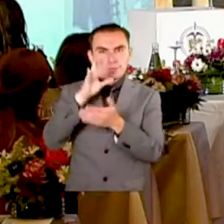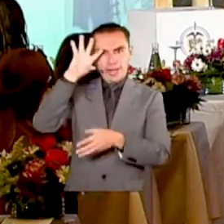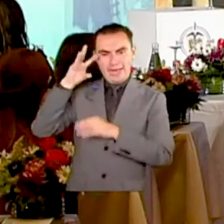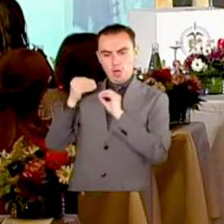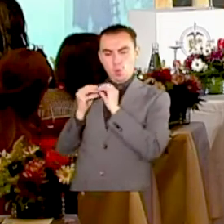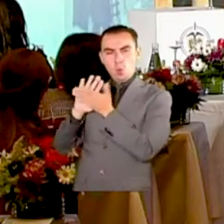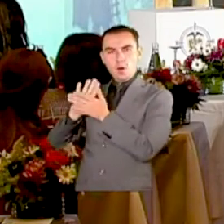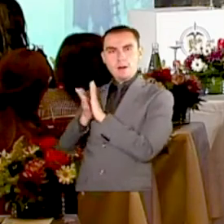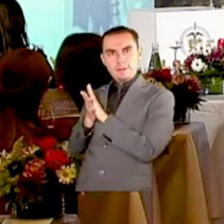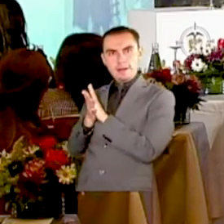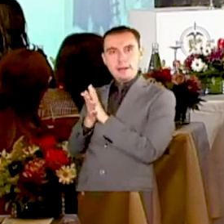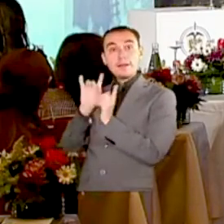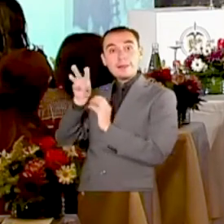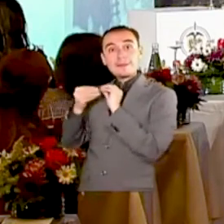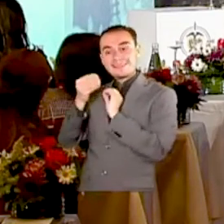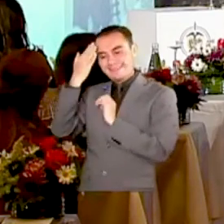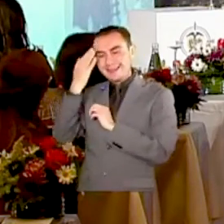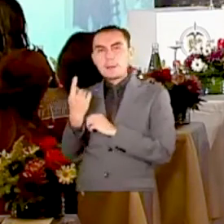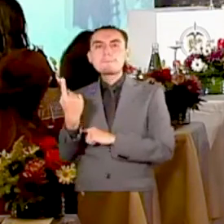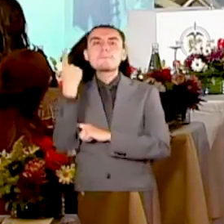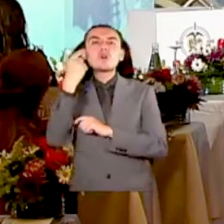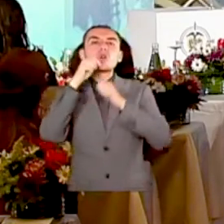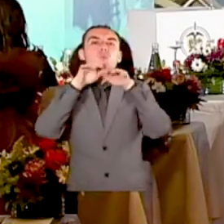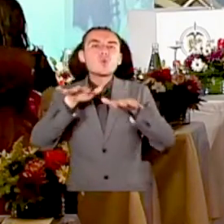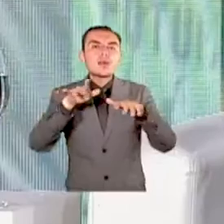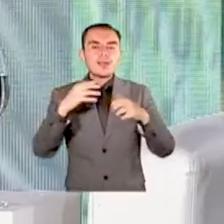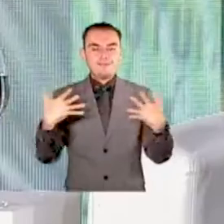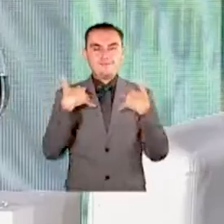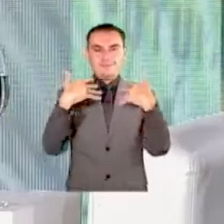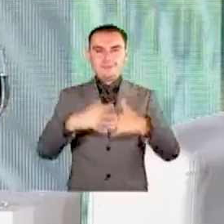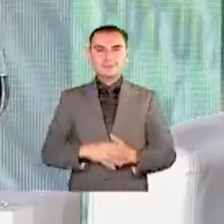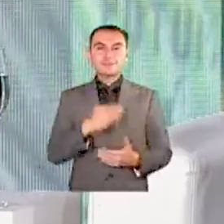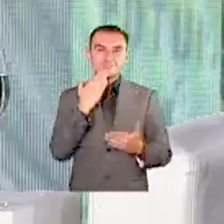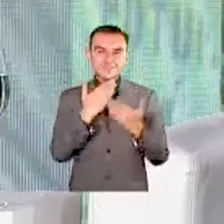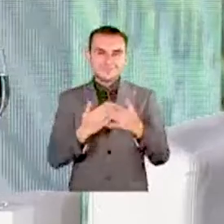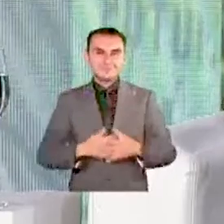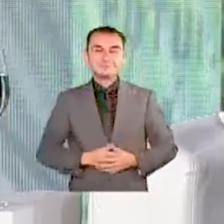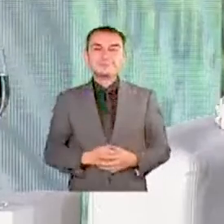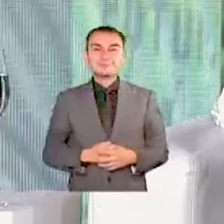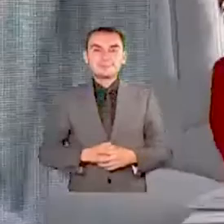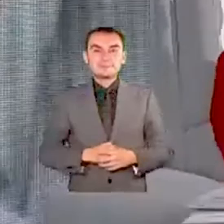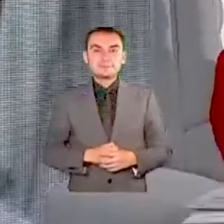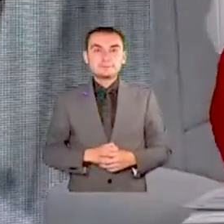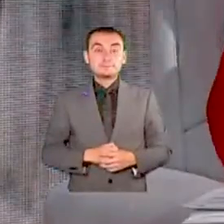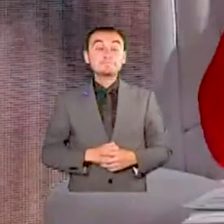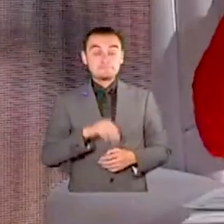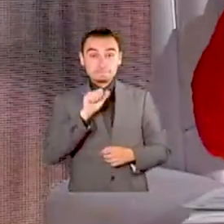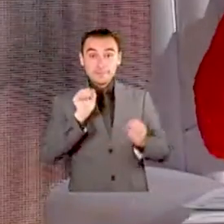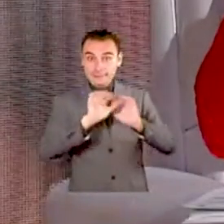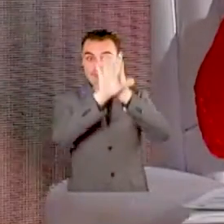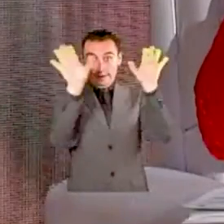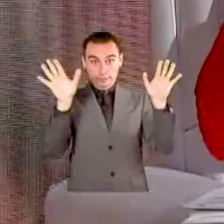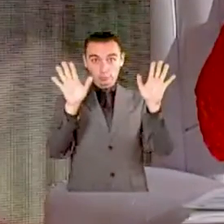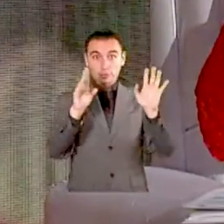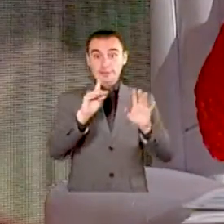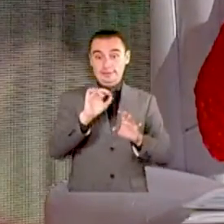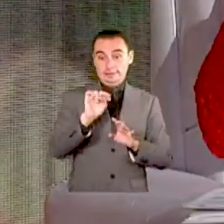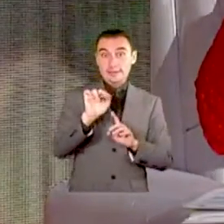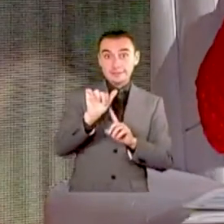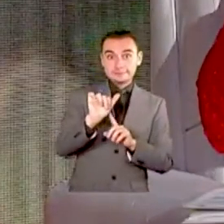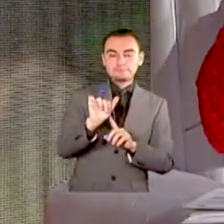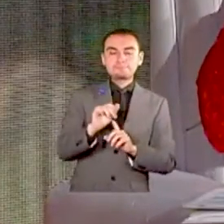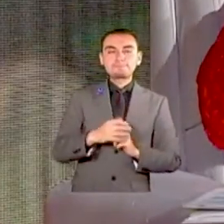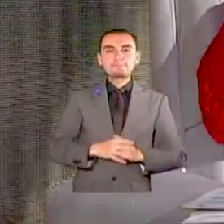de paz como de la política pública de víctimas. Muchas gracias. Sí, sí es claro, Diana, que